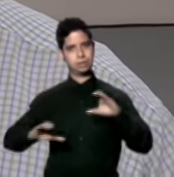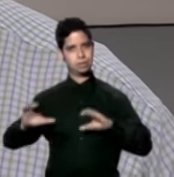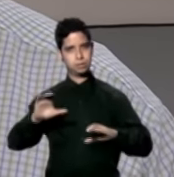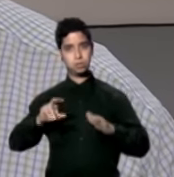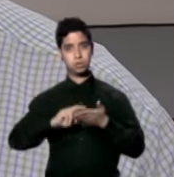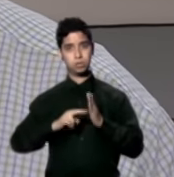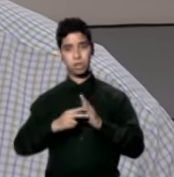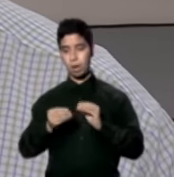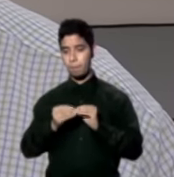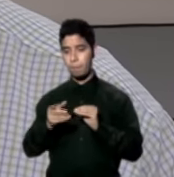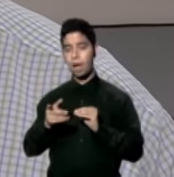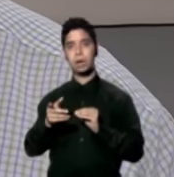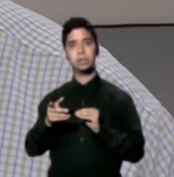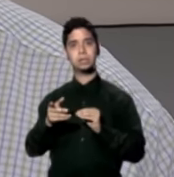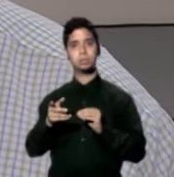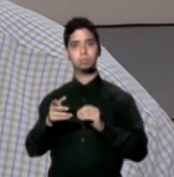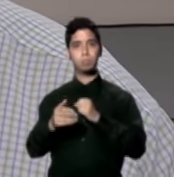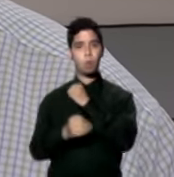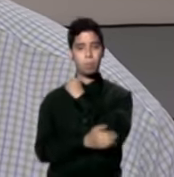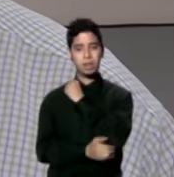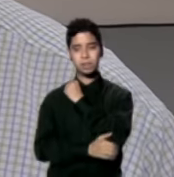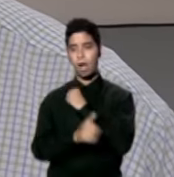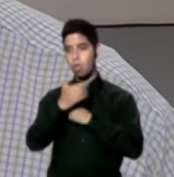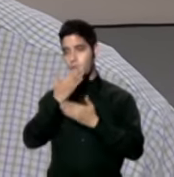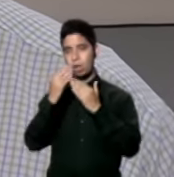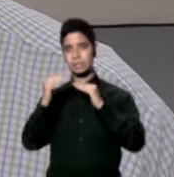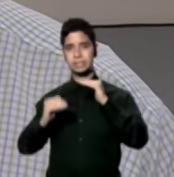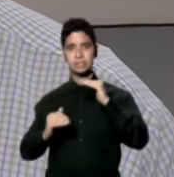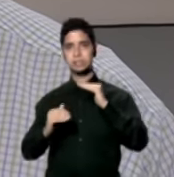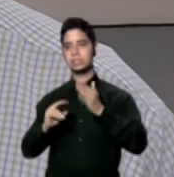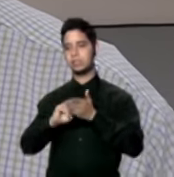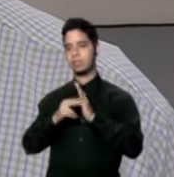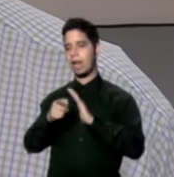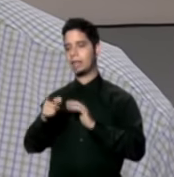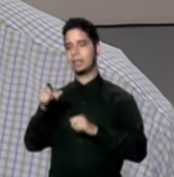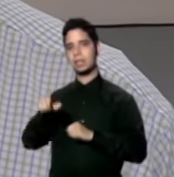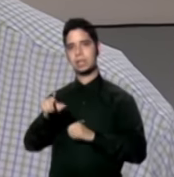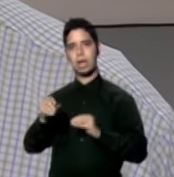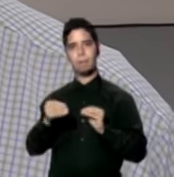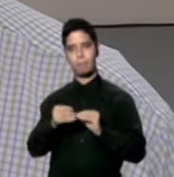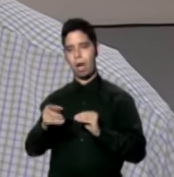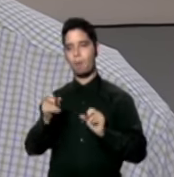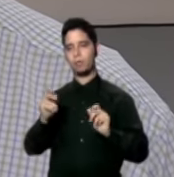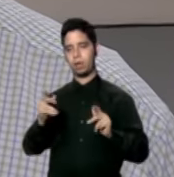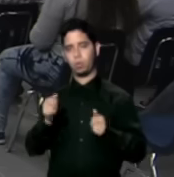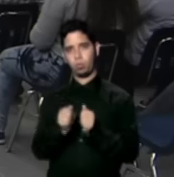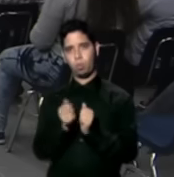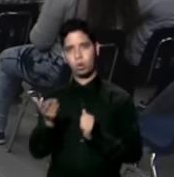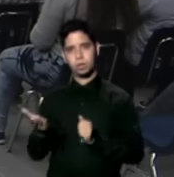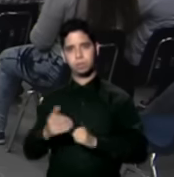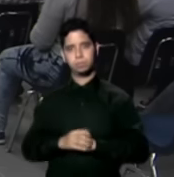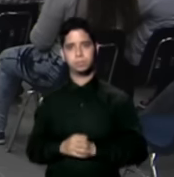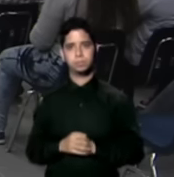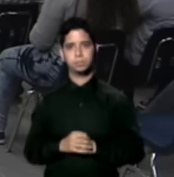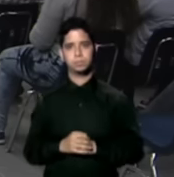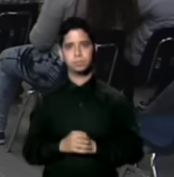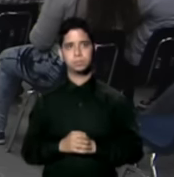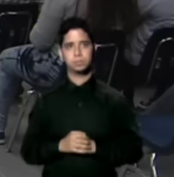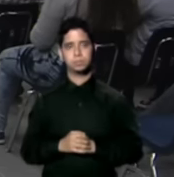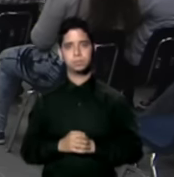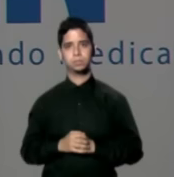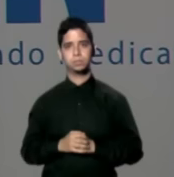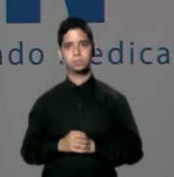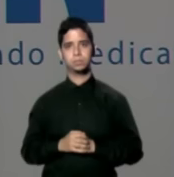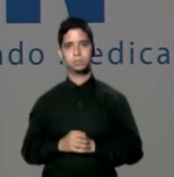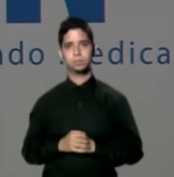pues, donde está la pobreza, donde está la desigualdad, es donde faltan estas oportunidades. En colaboración con los centros